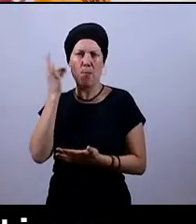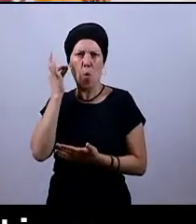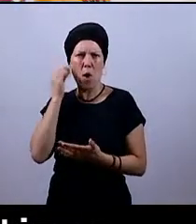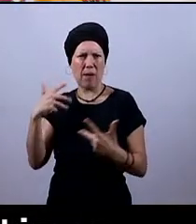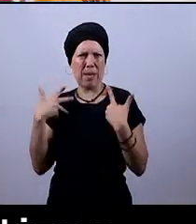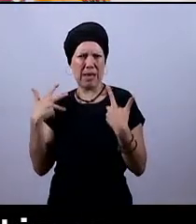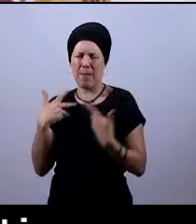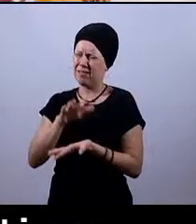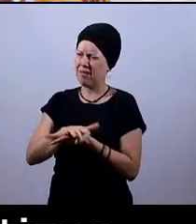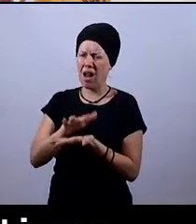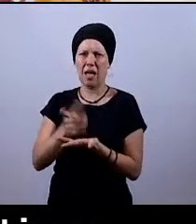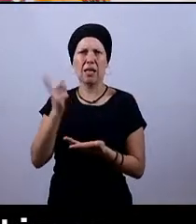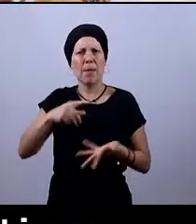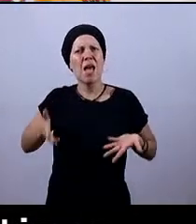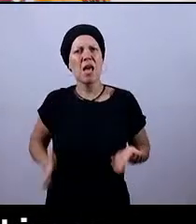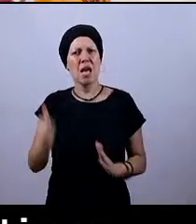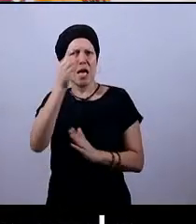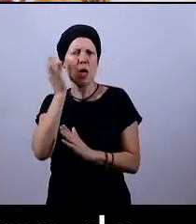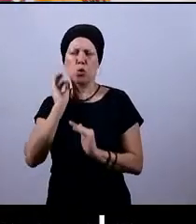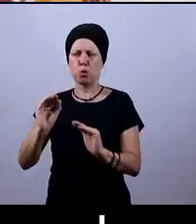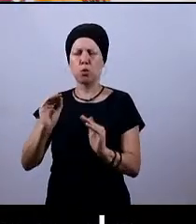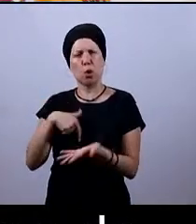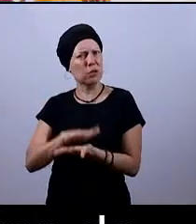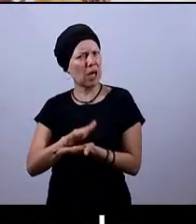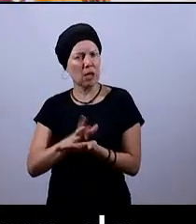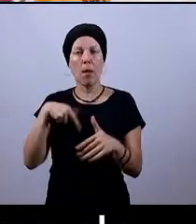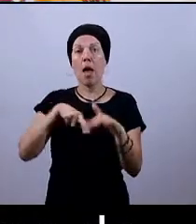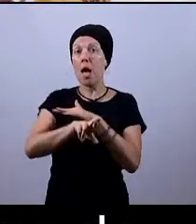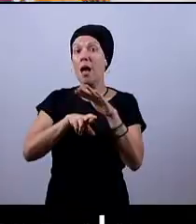víctimas como de sus hijos, los recursos y